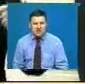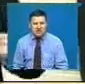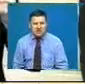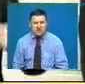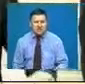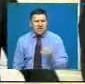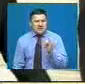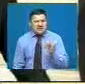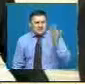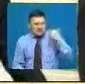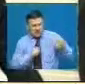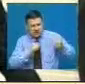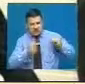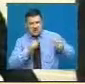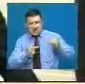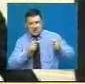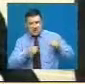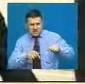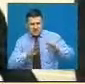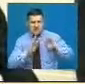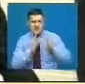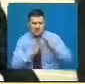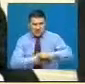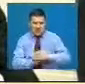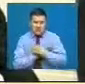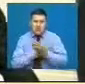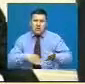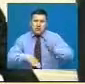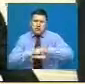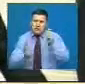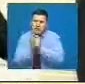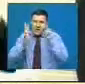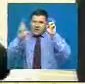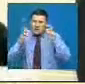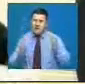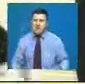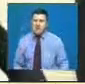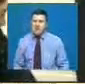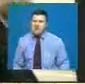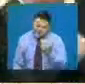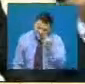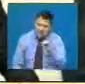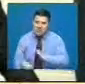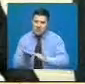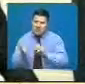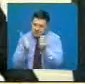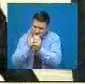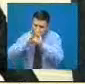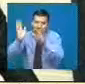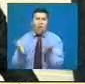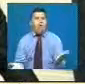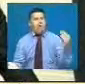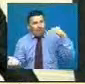cuando ya en otro debate aquí en el Congreso de la República habíamos hablado sobre ello, cuando ya se habían hecho las aclaraciones